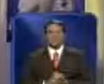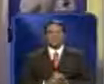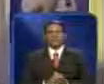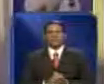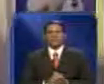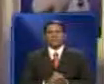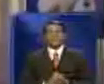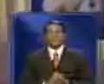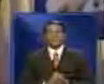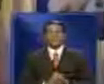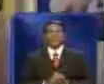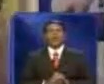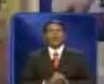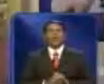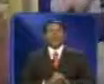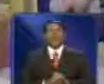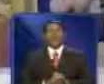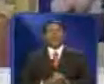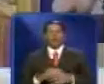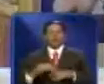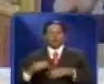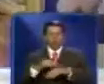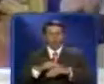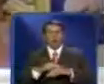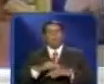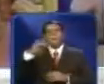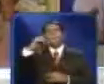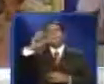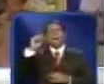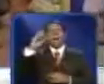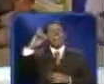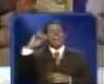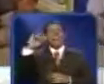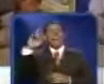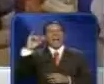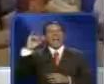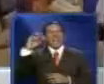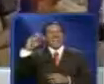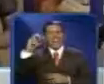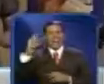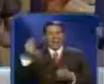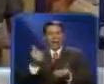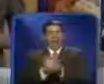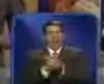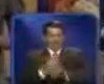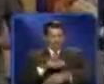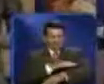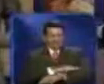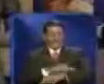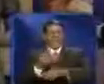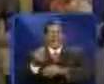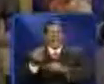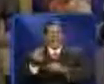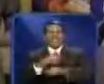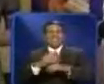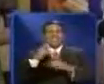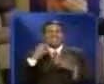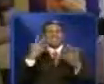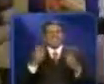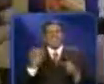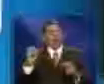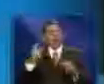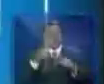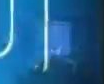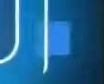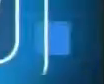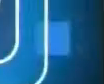Una envoltura corporal de mandarina ayuda a hidratar, relajar y brinda beneficios inmediatos a las pieles grasas, normales, secas o